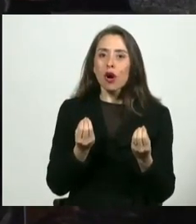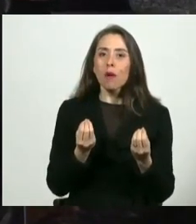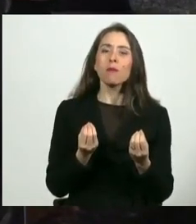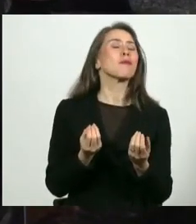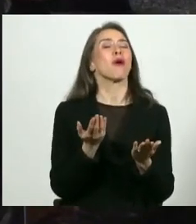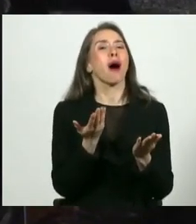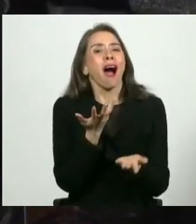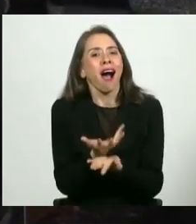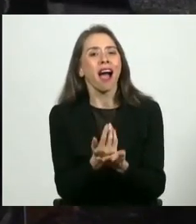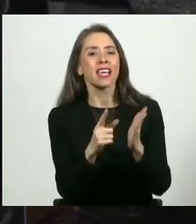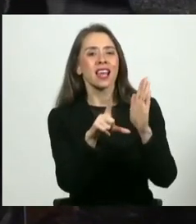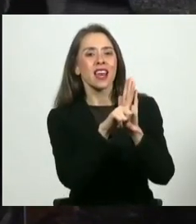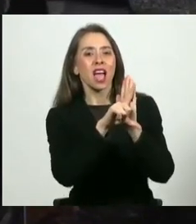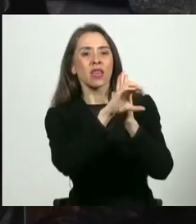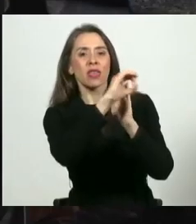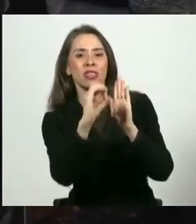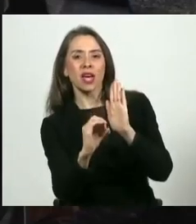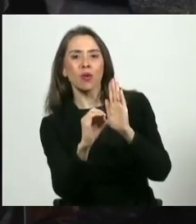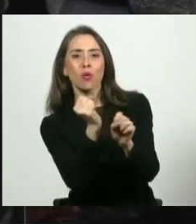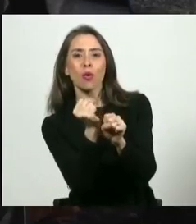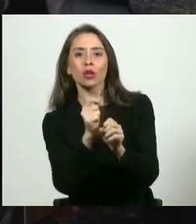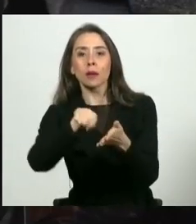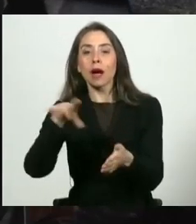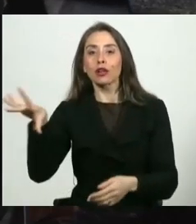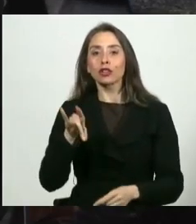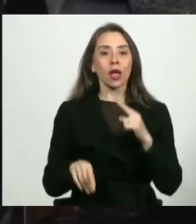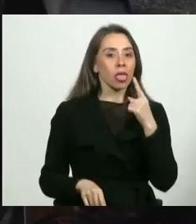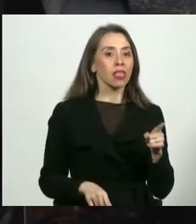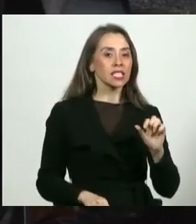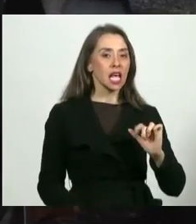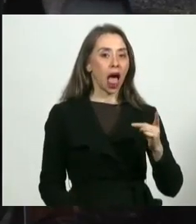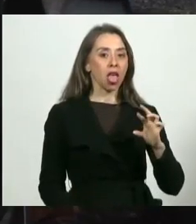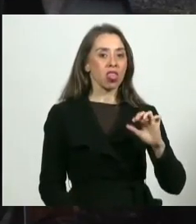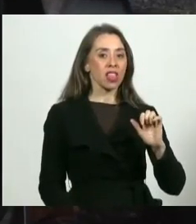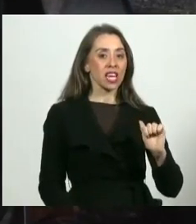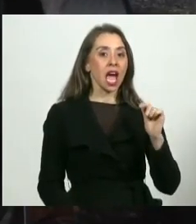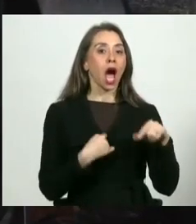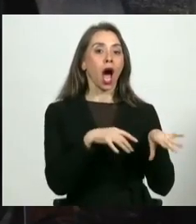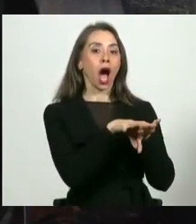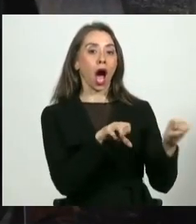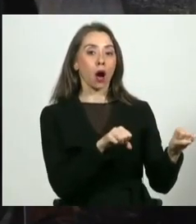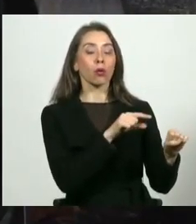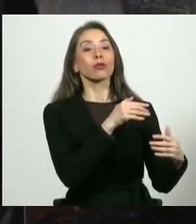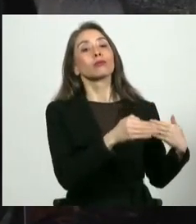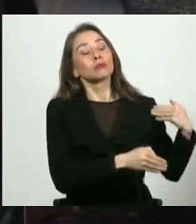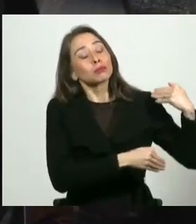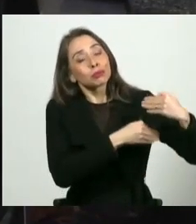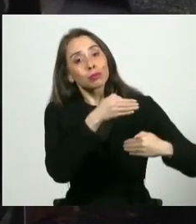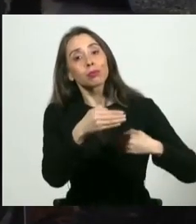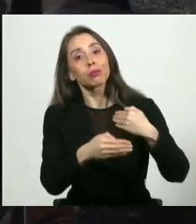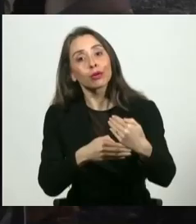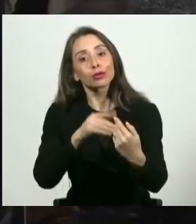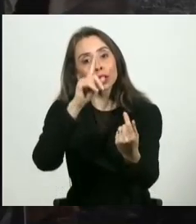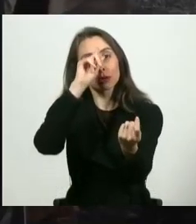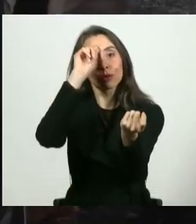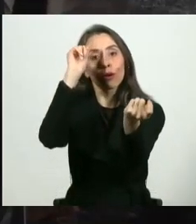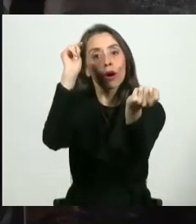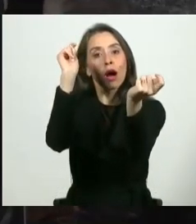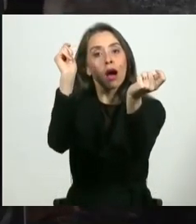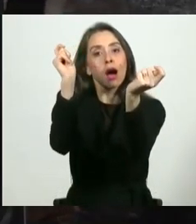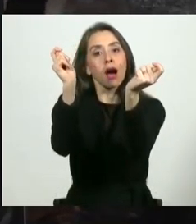ley de cuotas para contratación, pero tal como dice Andrea, y estoy completamente de acuerdo con ella, es un proceso de cambio que